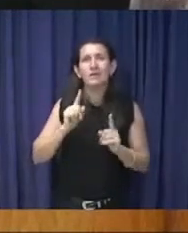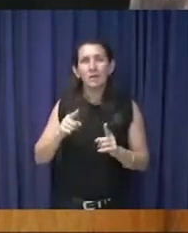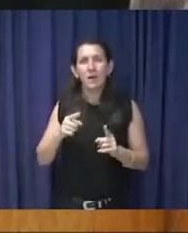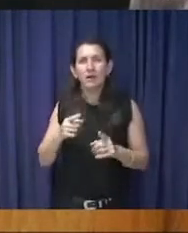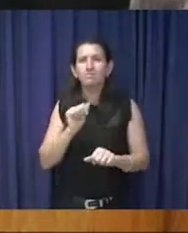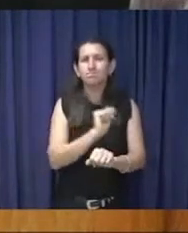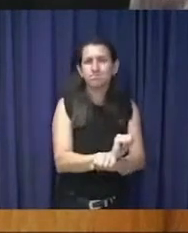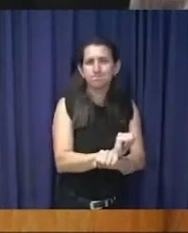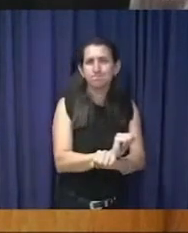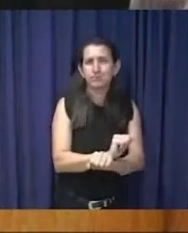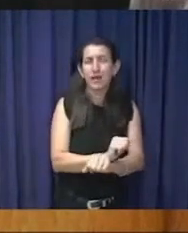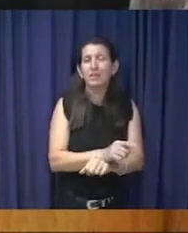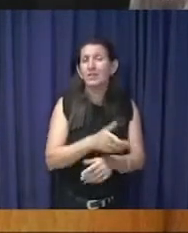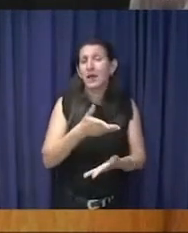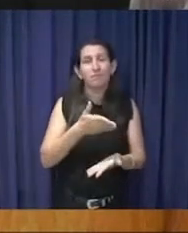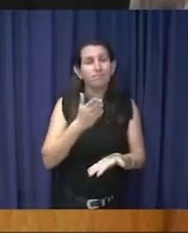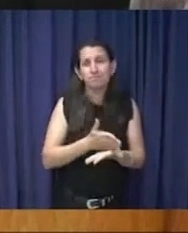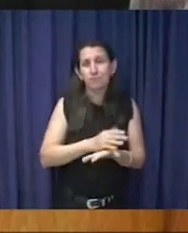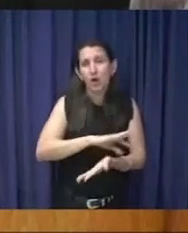condenada de delitos de corrupción.